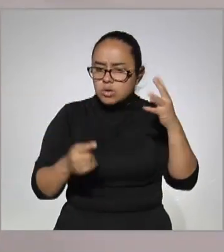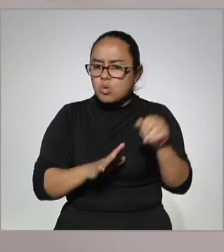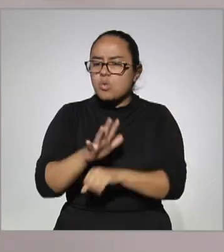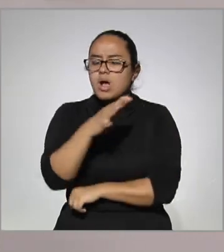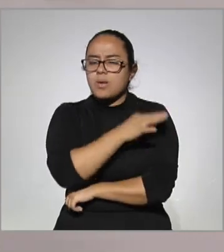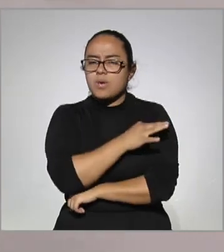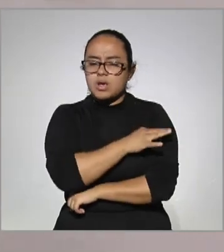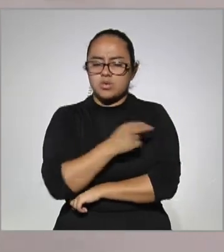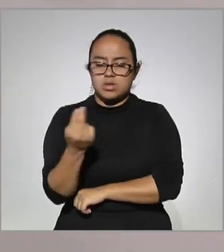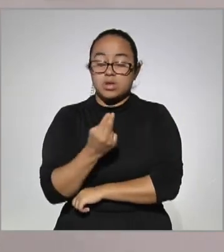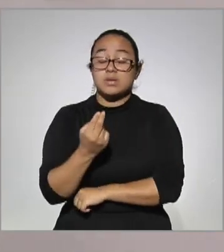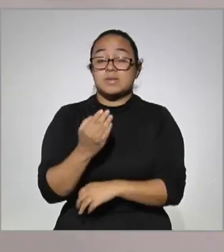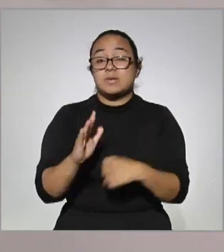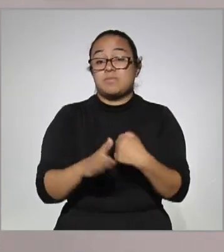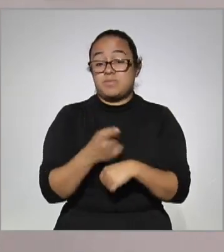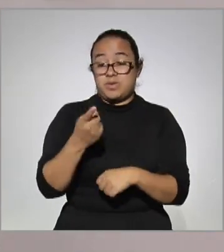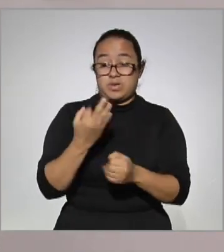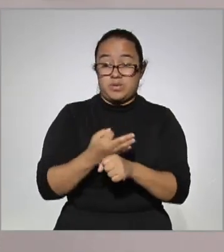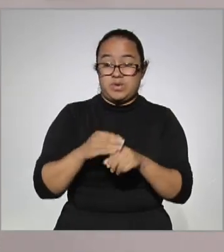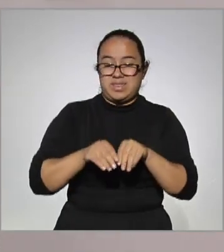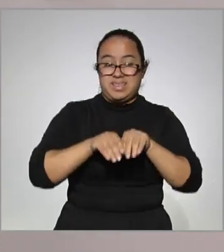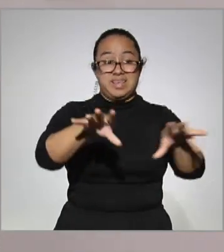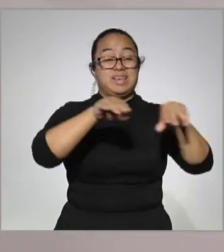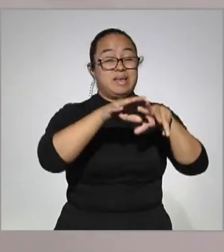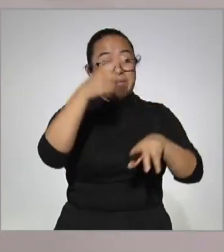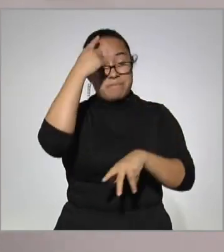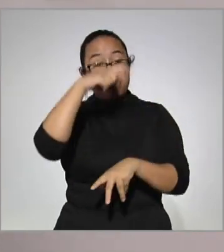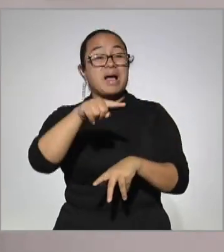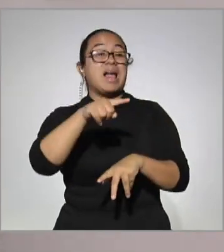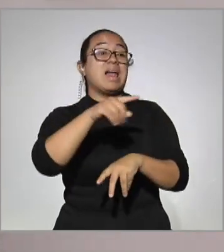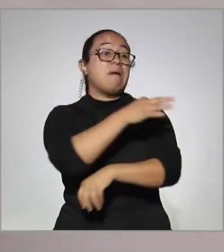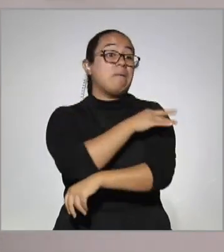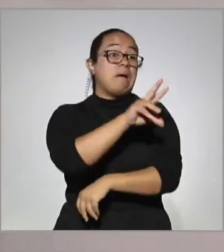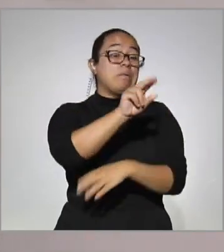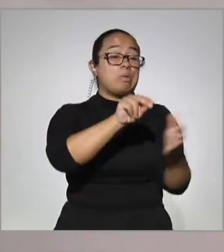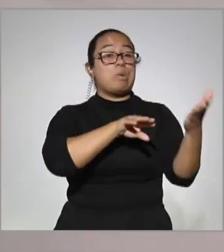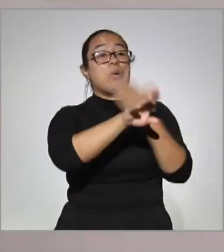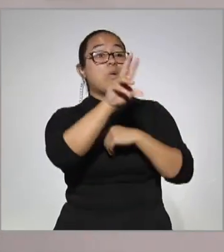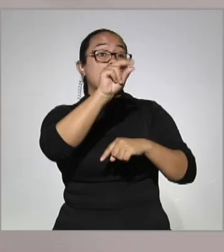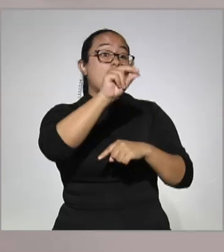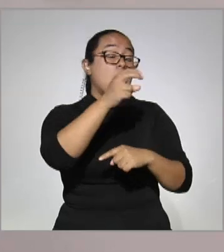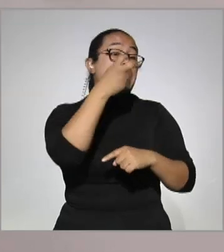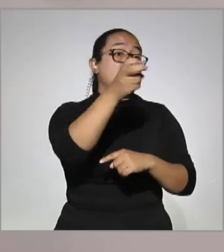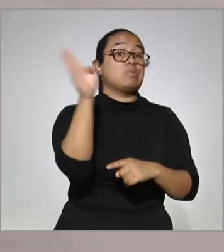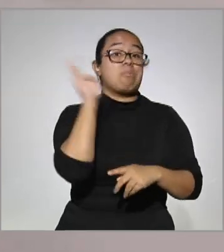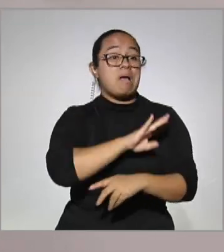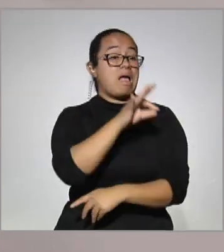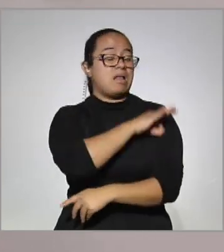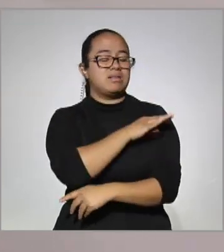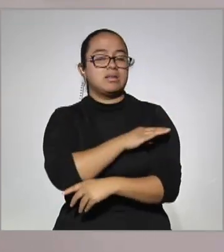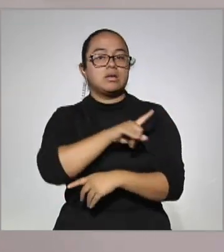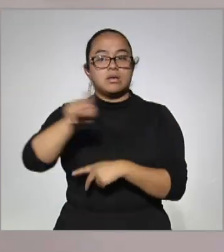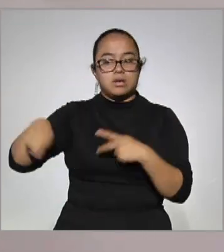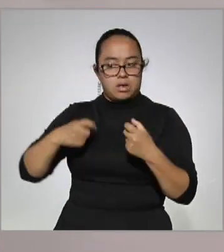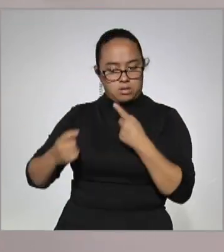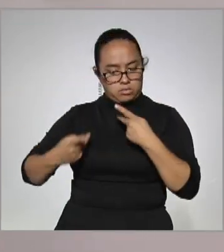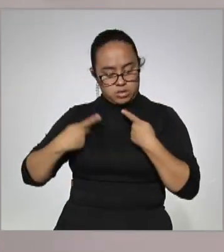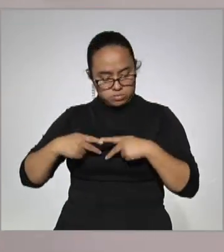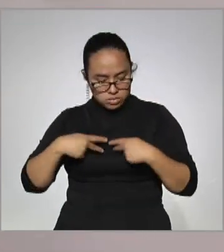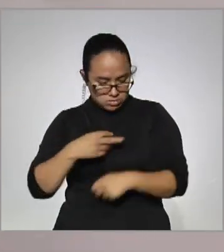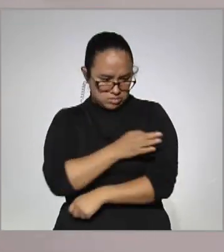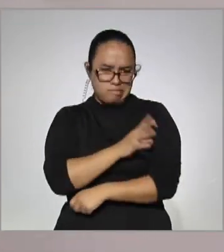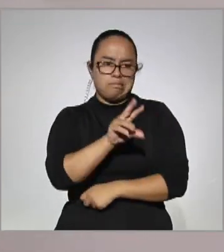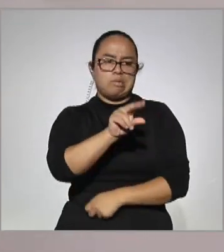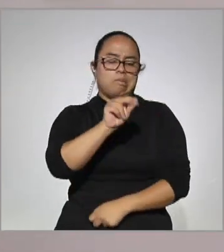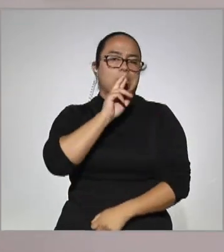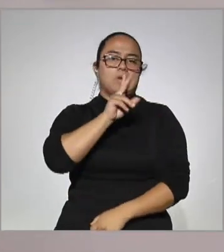vacuna. Porque tristemente las campañas de antivacunación y las teorías de conspiración y de terror han afectado a la vacunación y